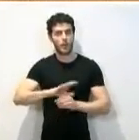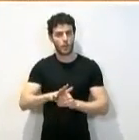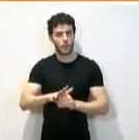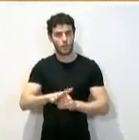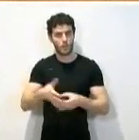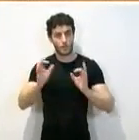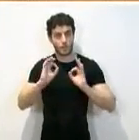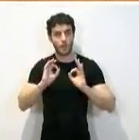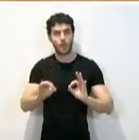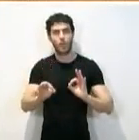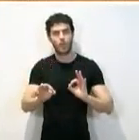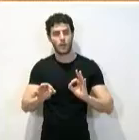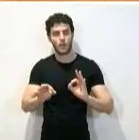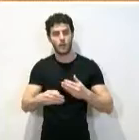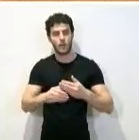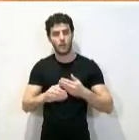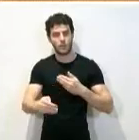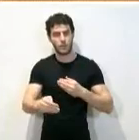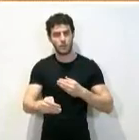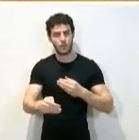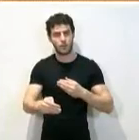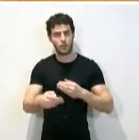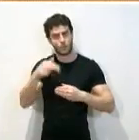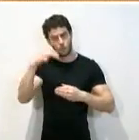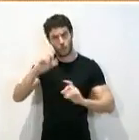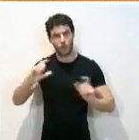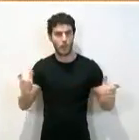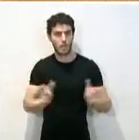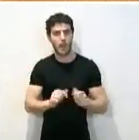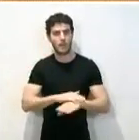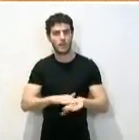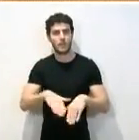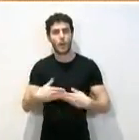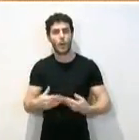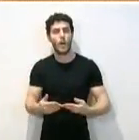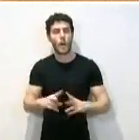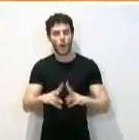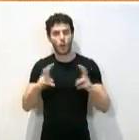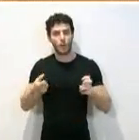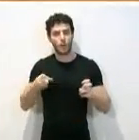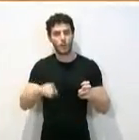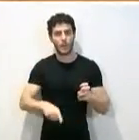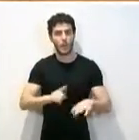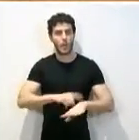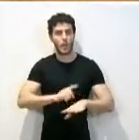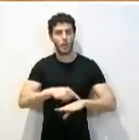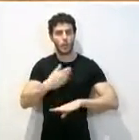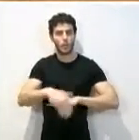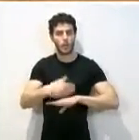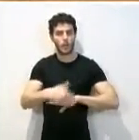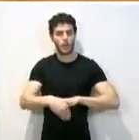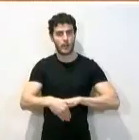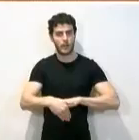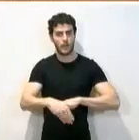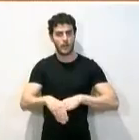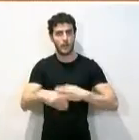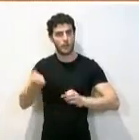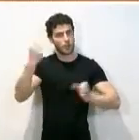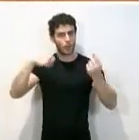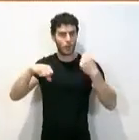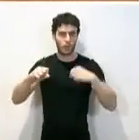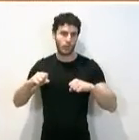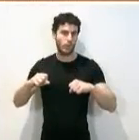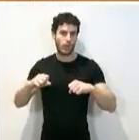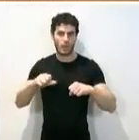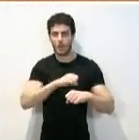concreto, la previsión de un descenso de suicidios se basaba en que con el confinamiento y los posteriores toques de queda mermarían las conductas autolíticas